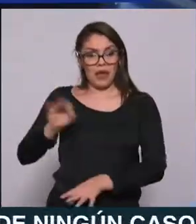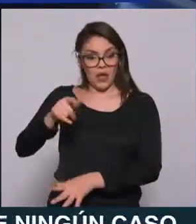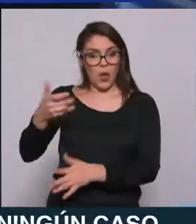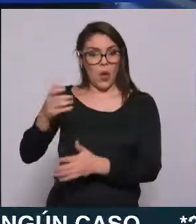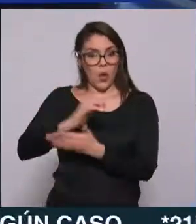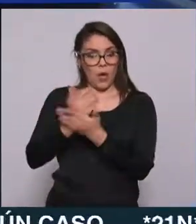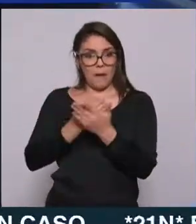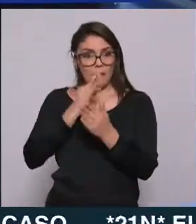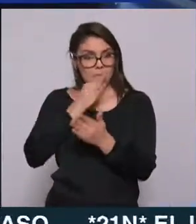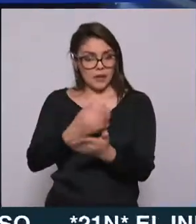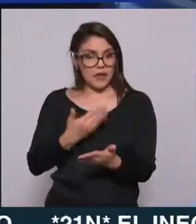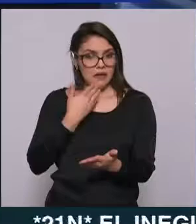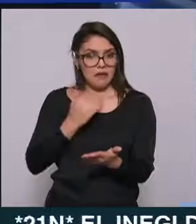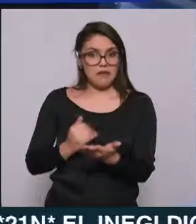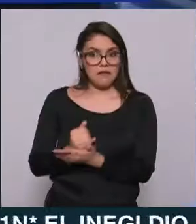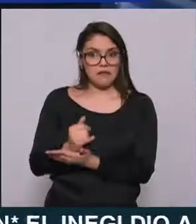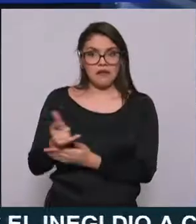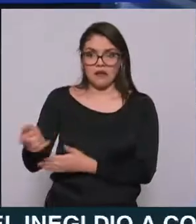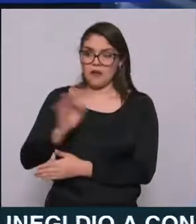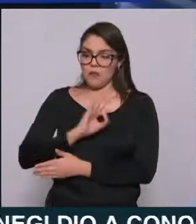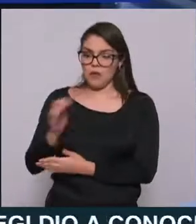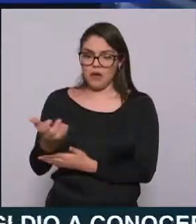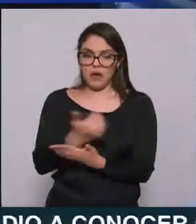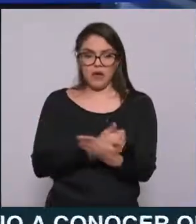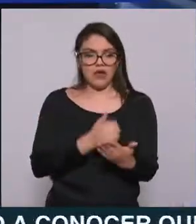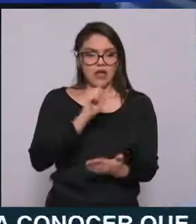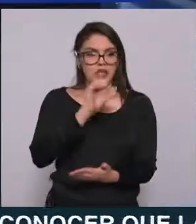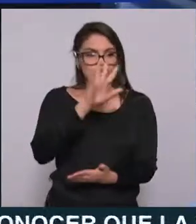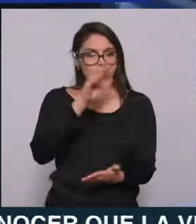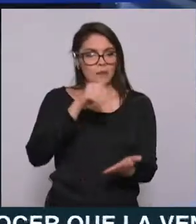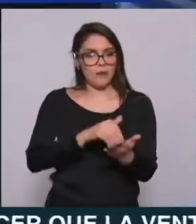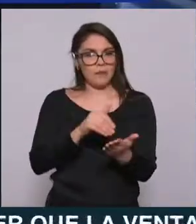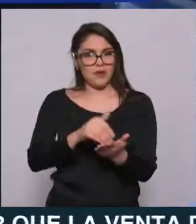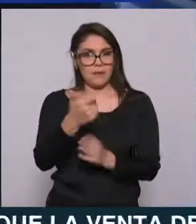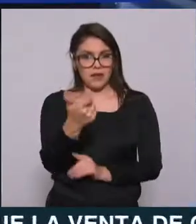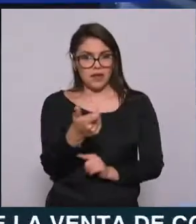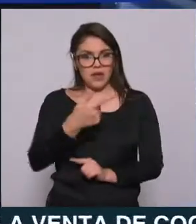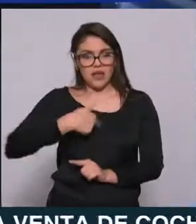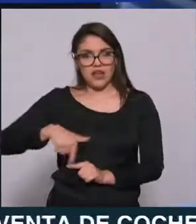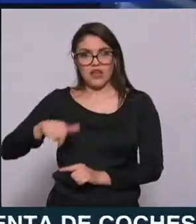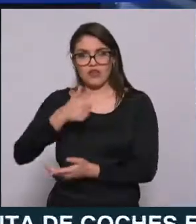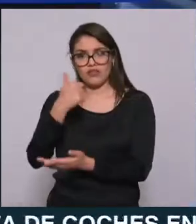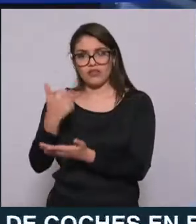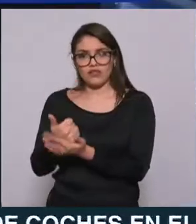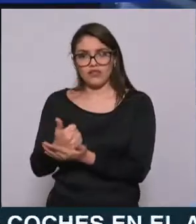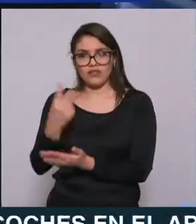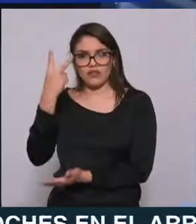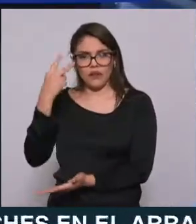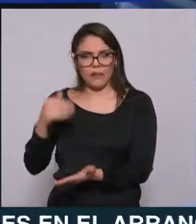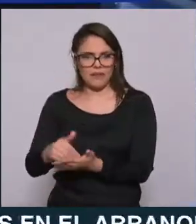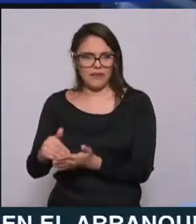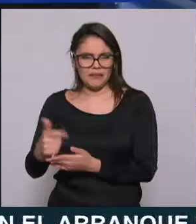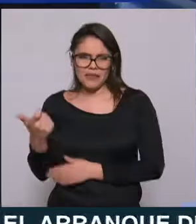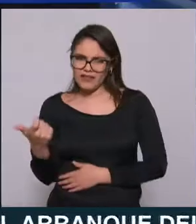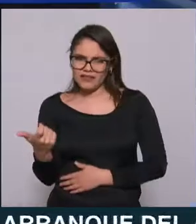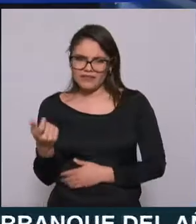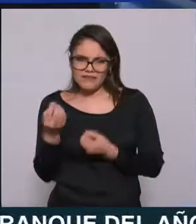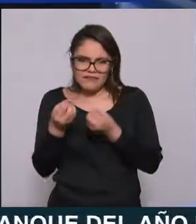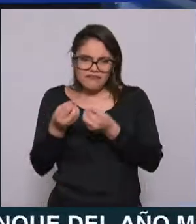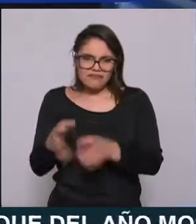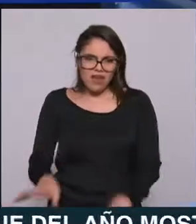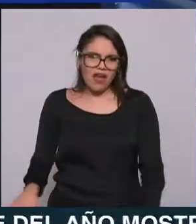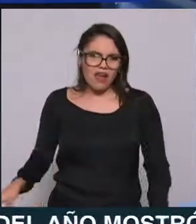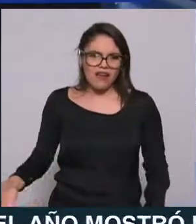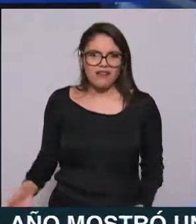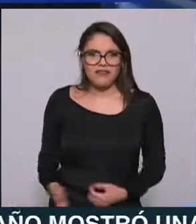a cabo, el desarrollador hubiera ganado 65,000 millones de pesos y la ciudad hubiera ganado 2,000. Híjoles, Federico, pero no solo el desarrollador, hay